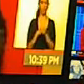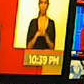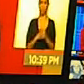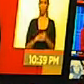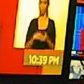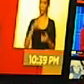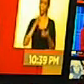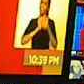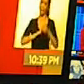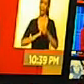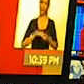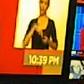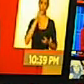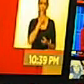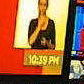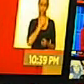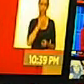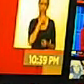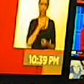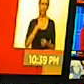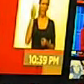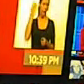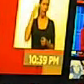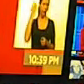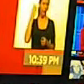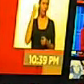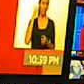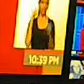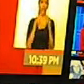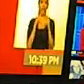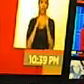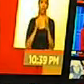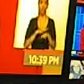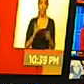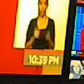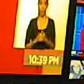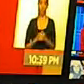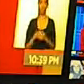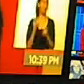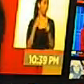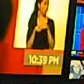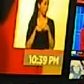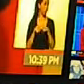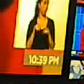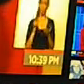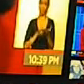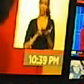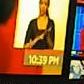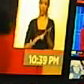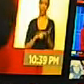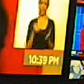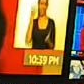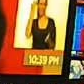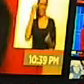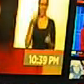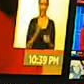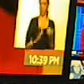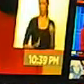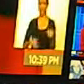que calarse los escándalos y los gritos que salen de esa casa, porque hay chisme, no, en serio. El tipo se cree que es el dueño de la